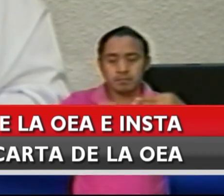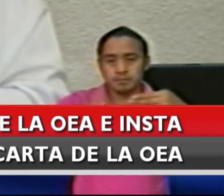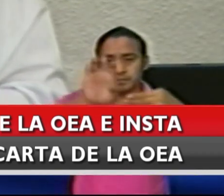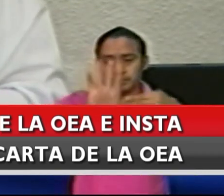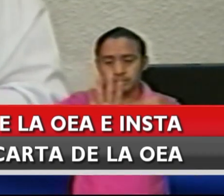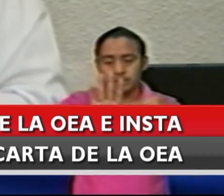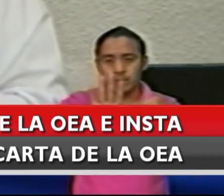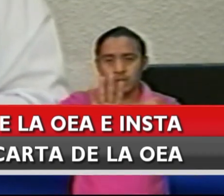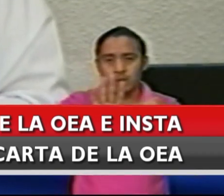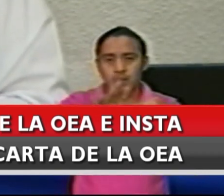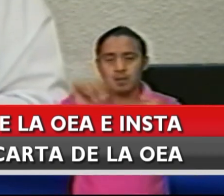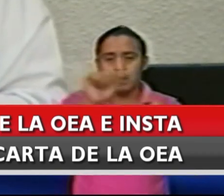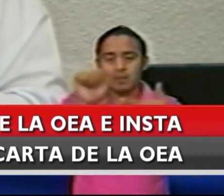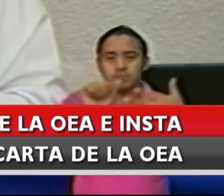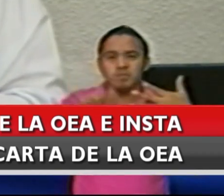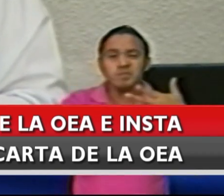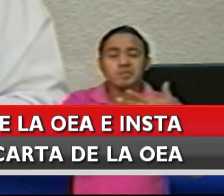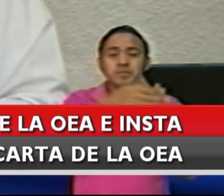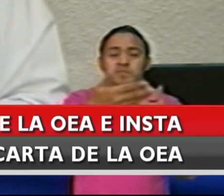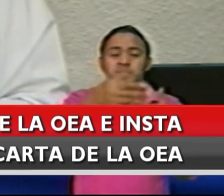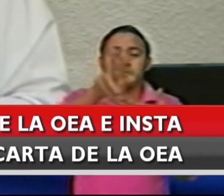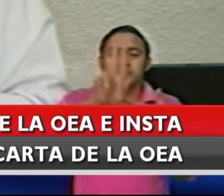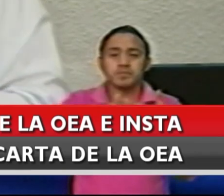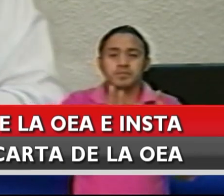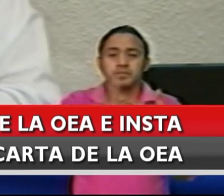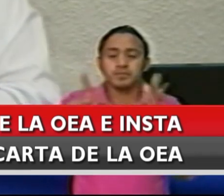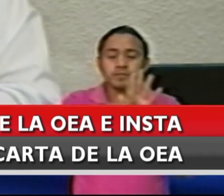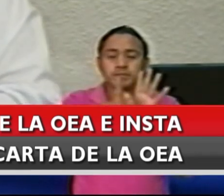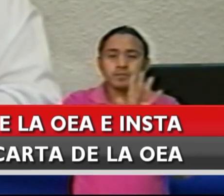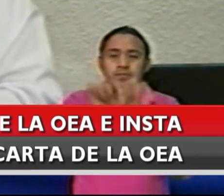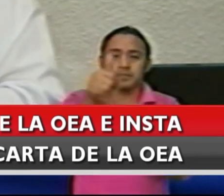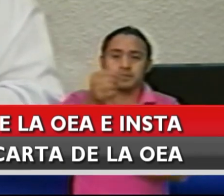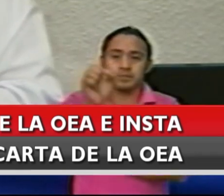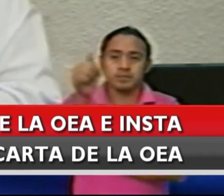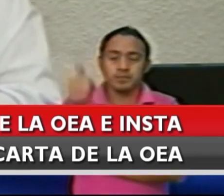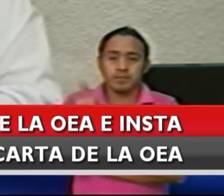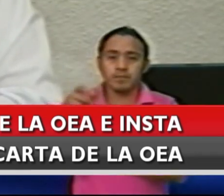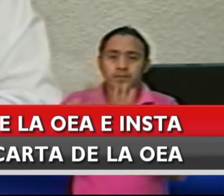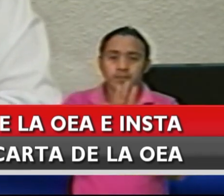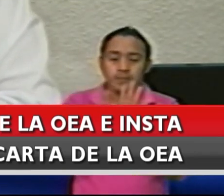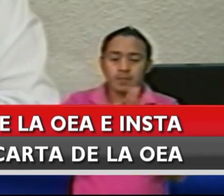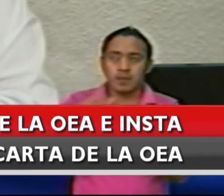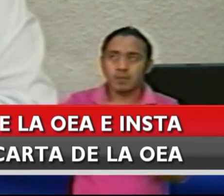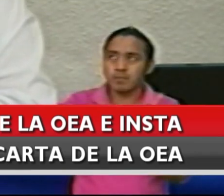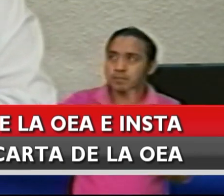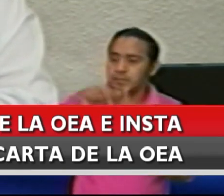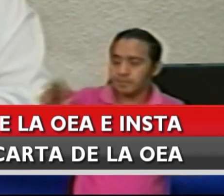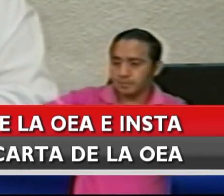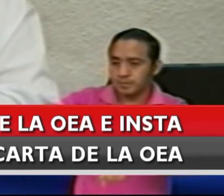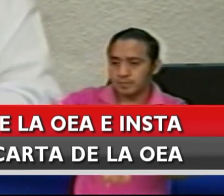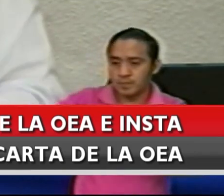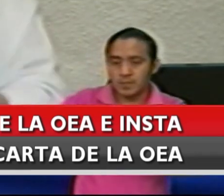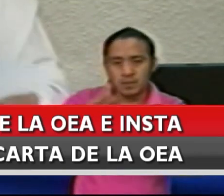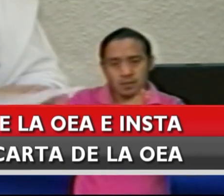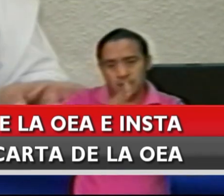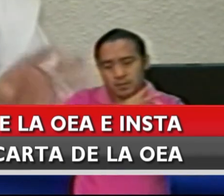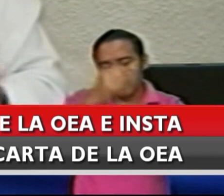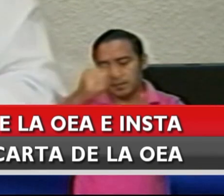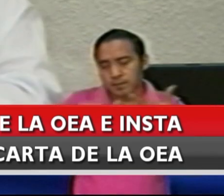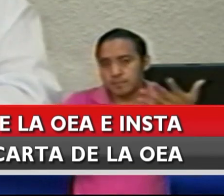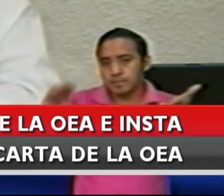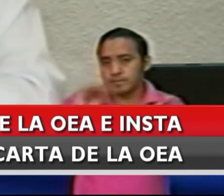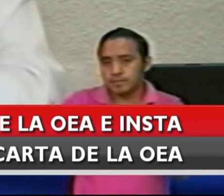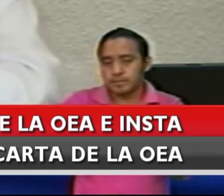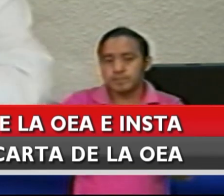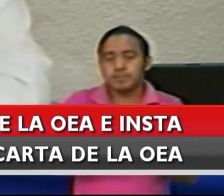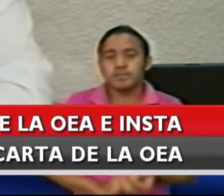4 del artículo 92 de la Ley número 606, Ley Orgánica del Poder Legislativo, con sus reformas